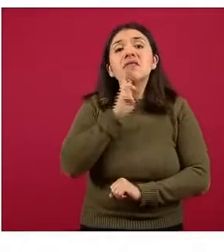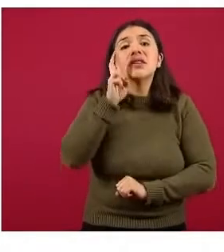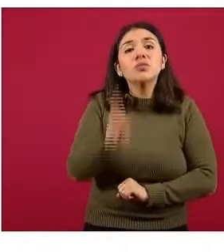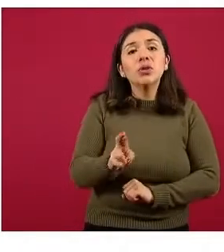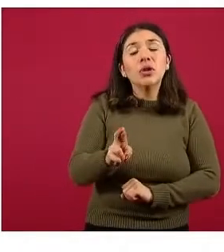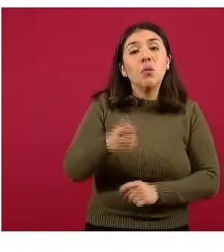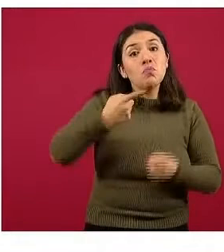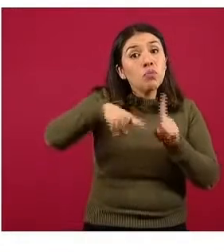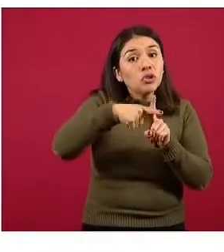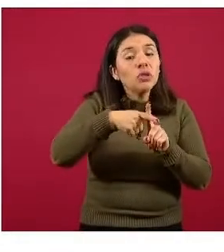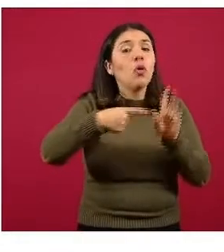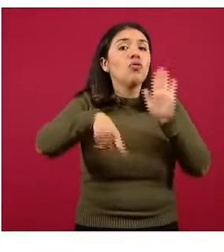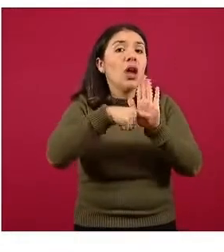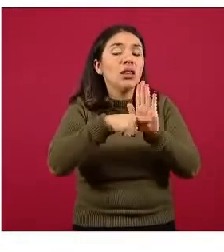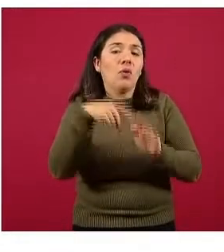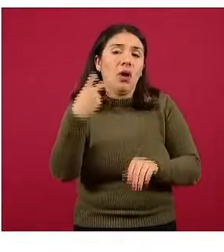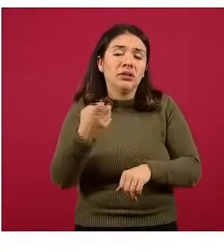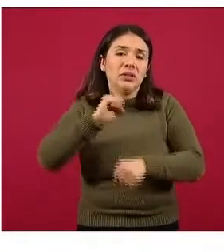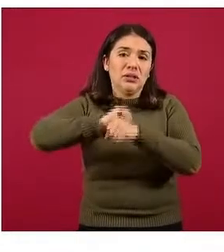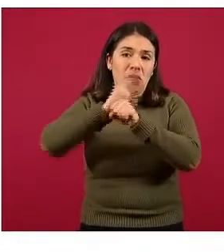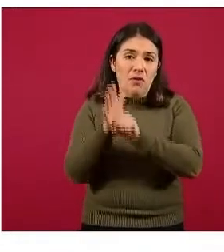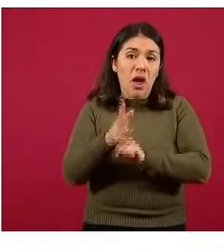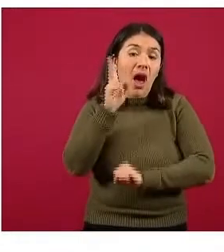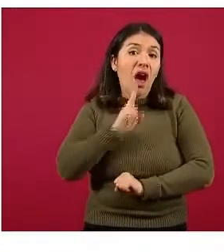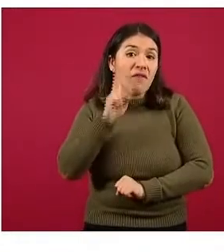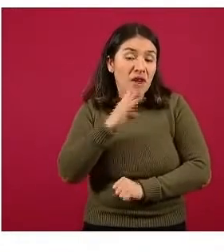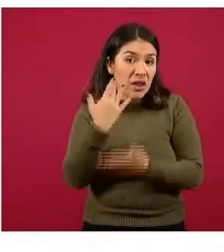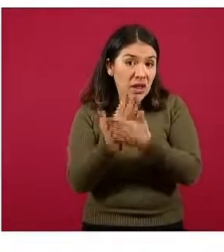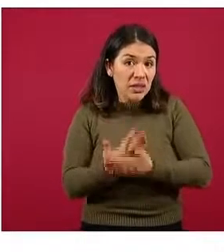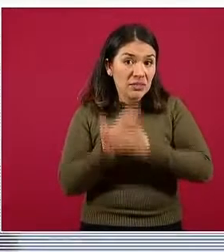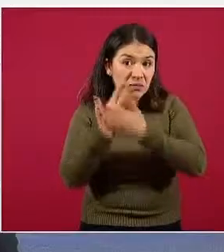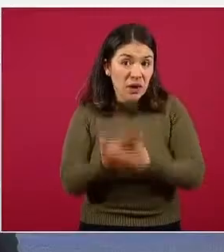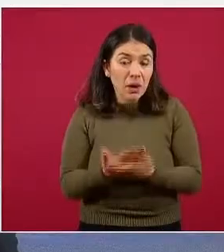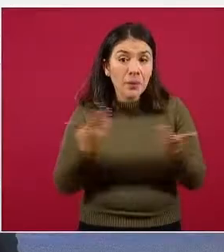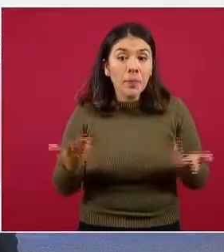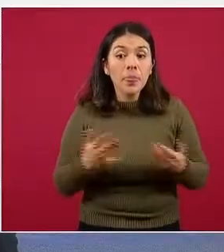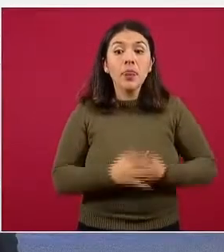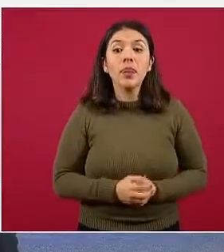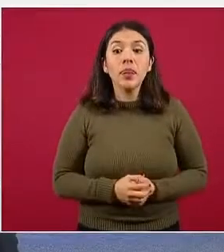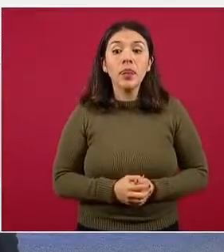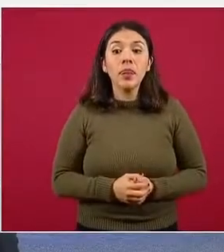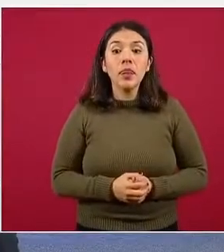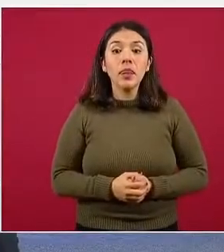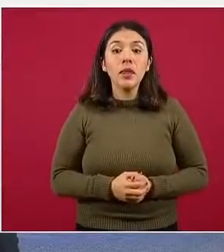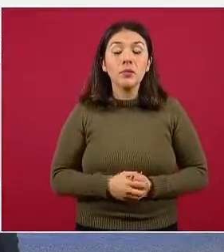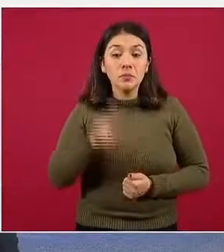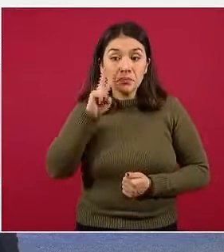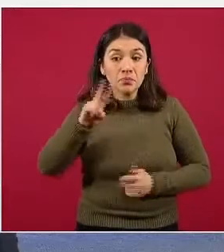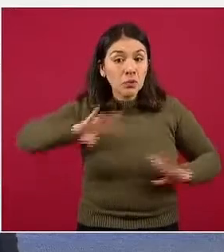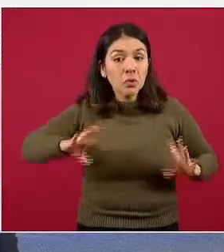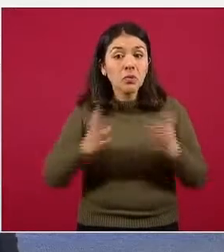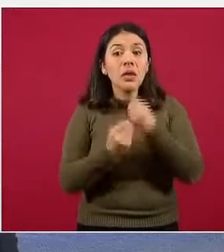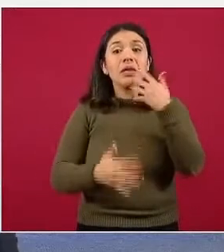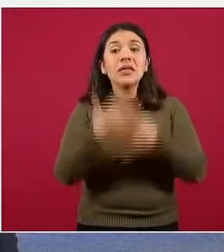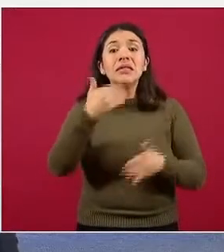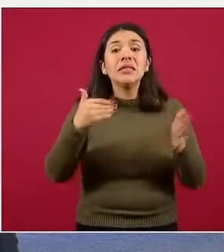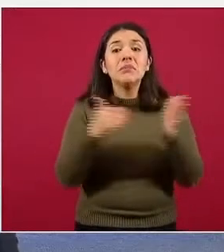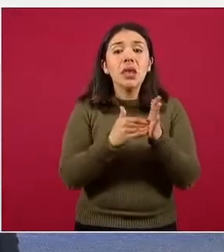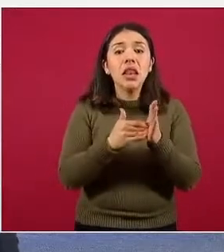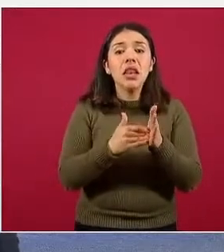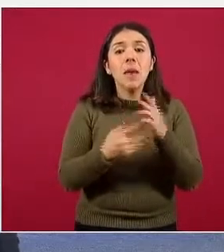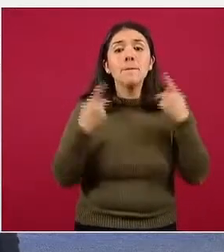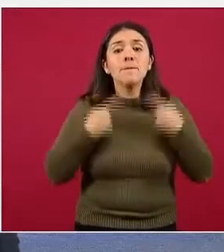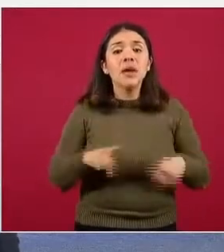resultado positivo o negativo al virus SARS-CoV-2 y hay este total de